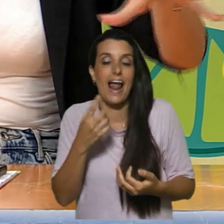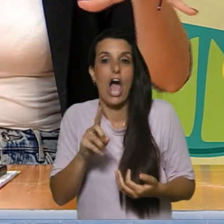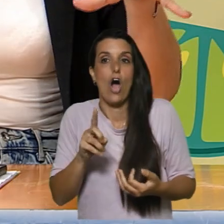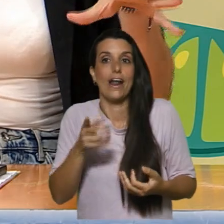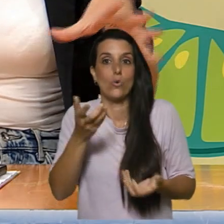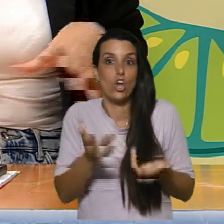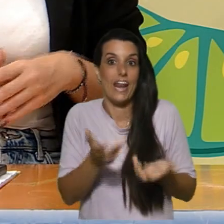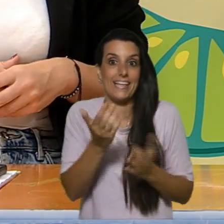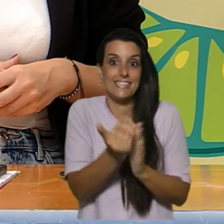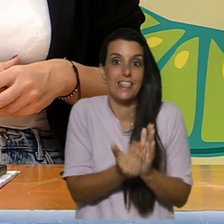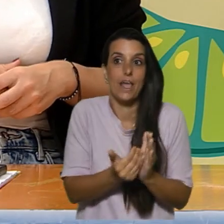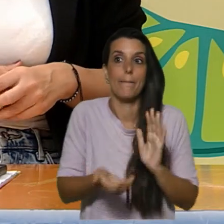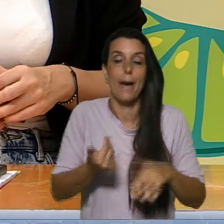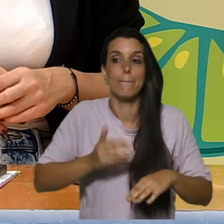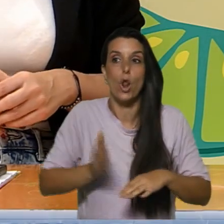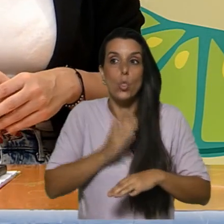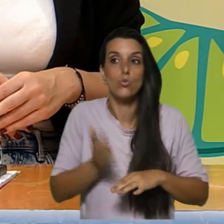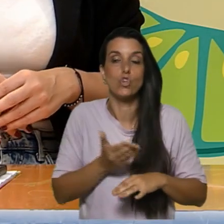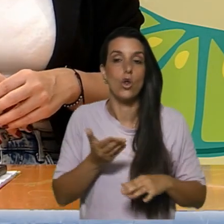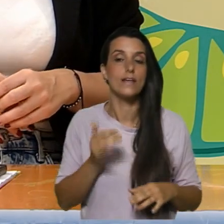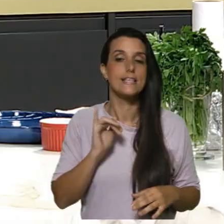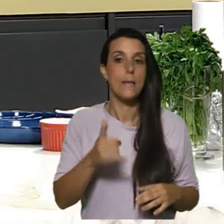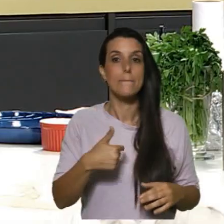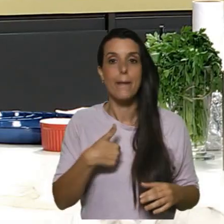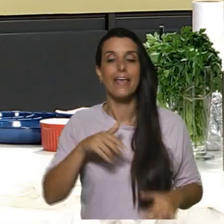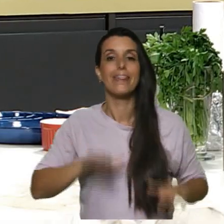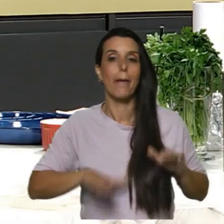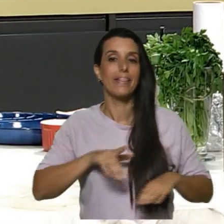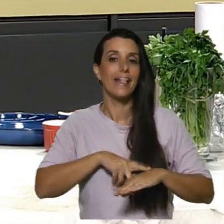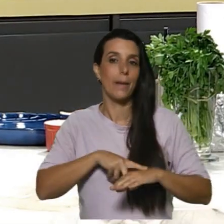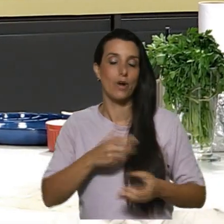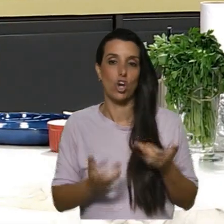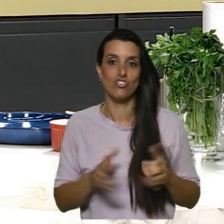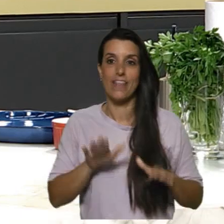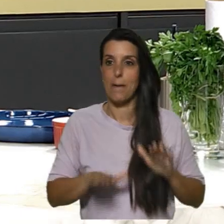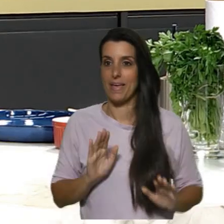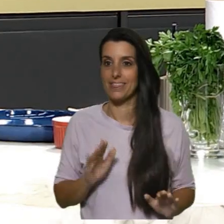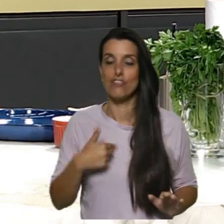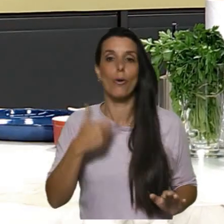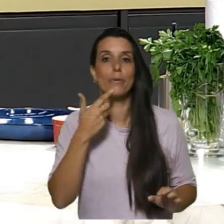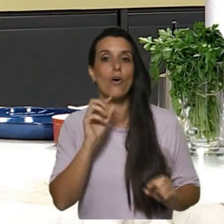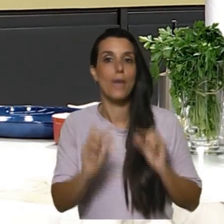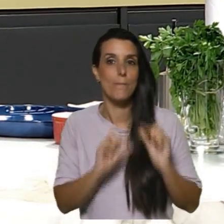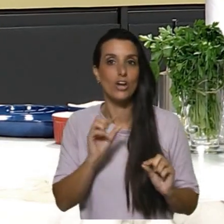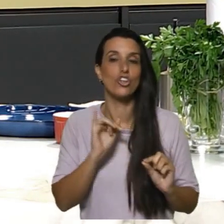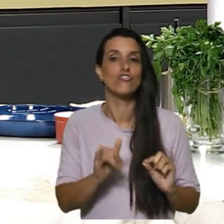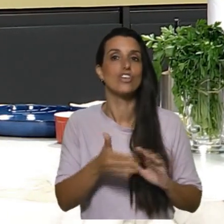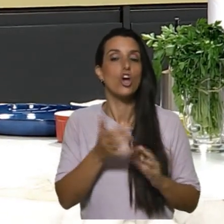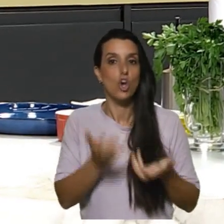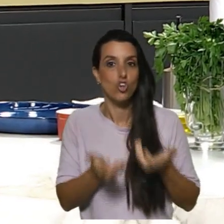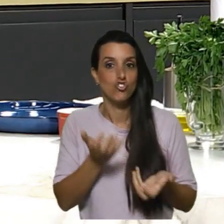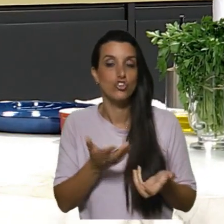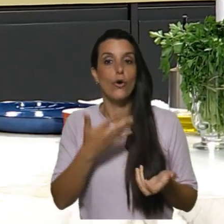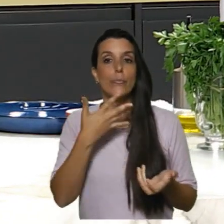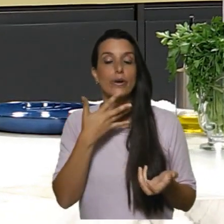si es esta receta con más producción... Sí, yo en realidad para mí depende el tiempo de la cocina. Claro. Es decir, yo voy haciendo la cocina. Si